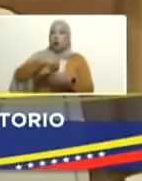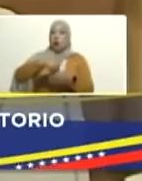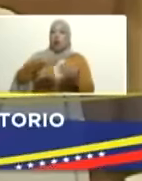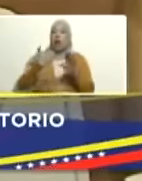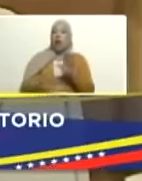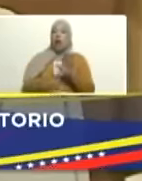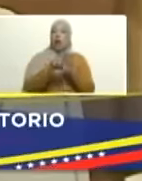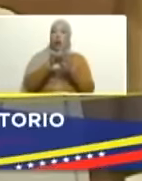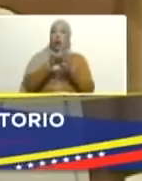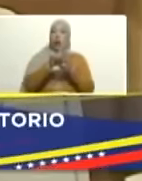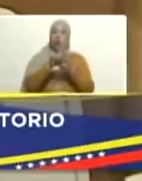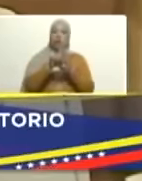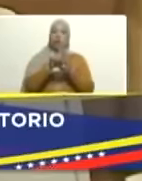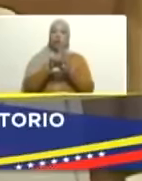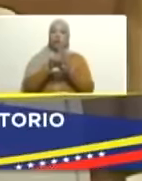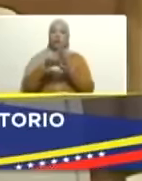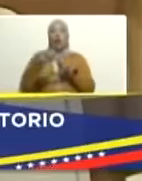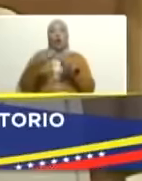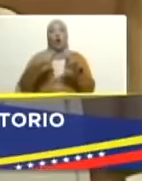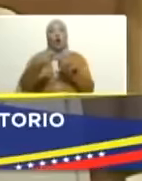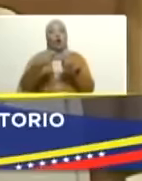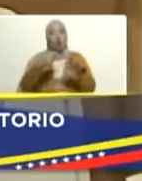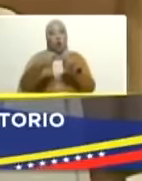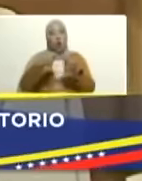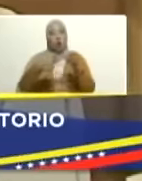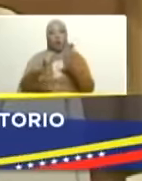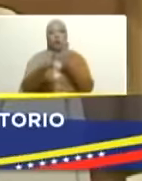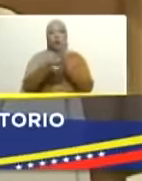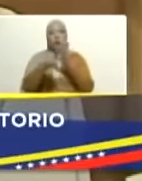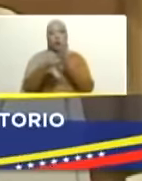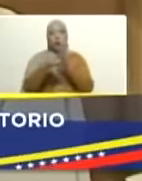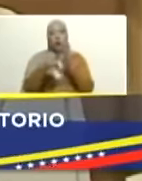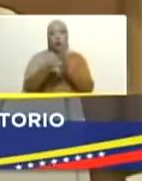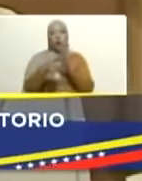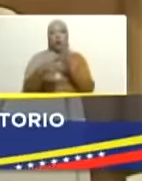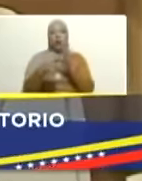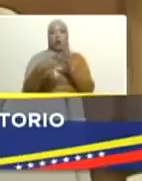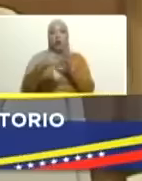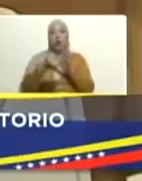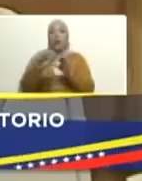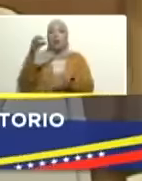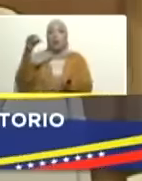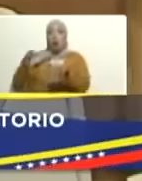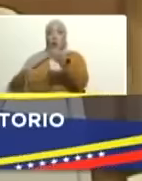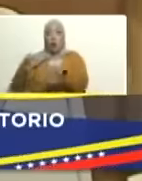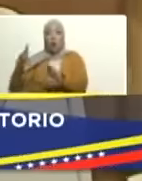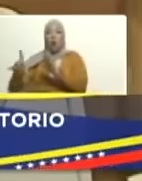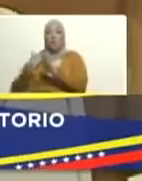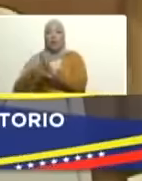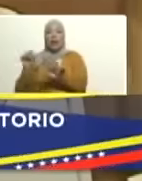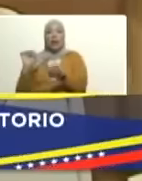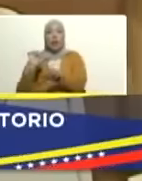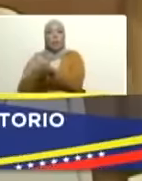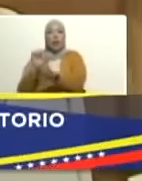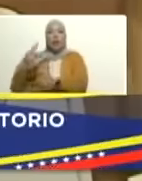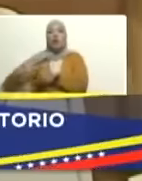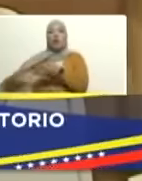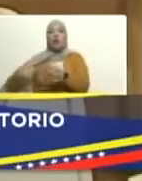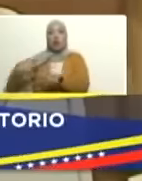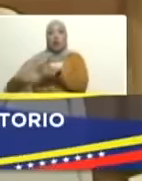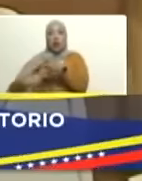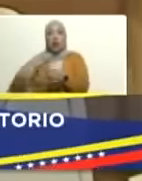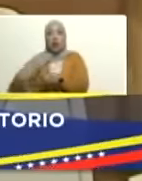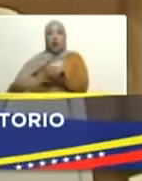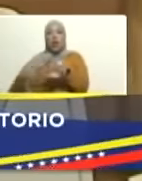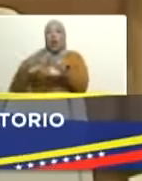Ley Orgánica de Contraloría, en el Código Orgánico Procesal Penal y en todos los capítulos de la